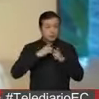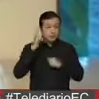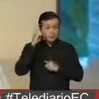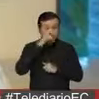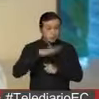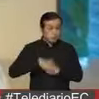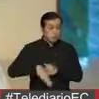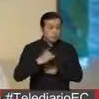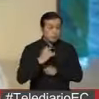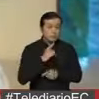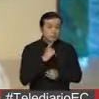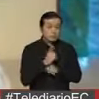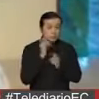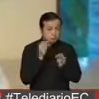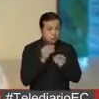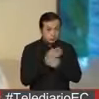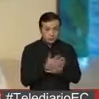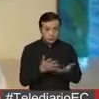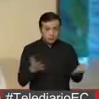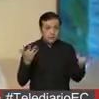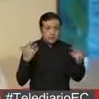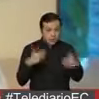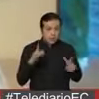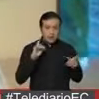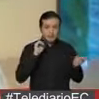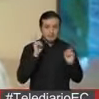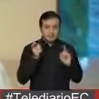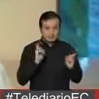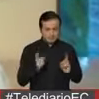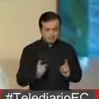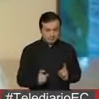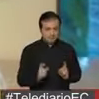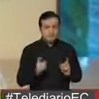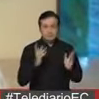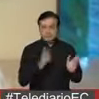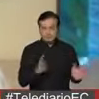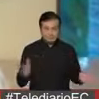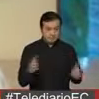este momento, afortunadamente, hemos logrado corregir,